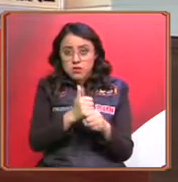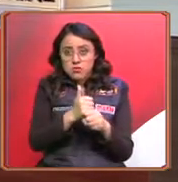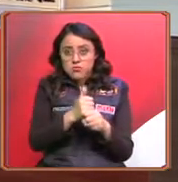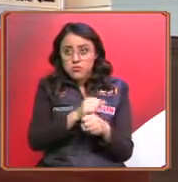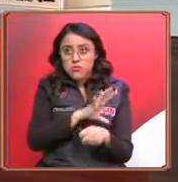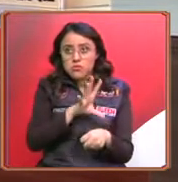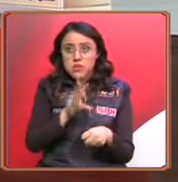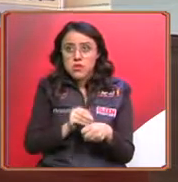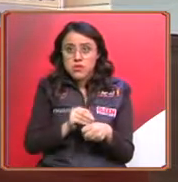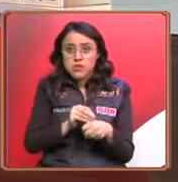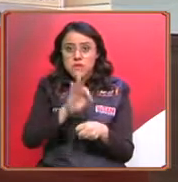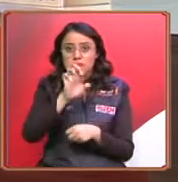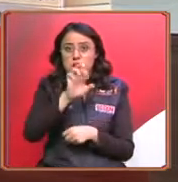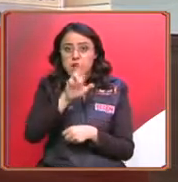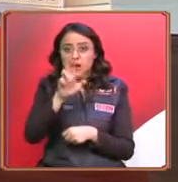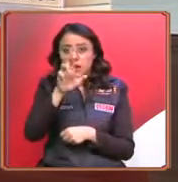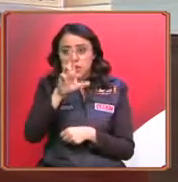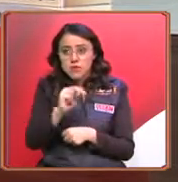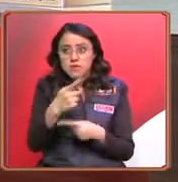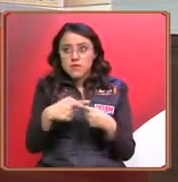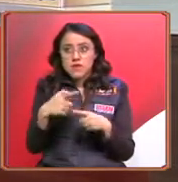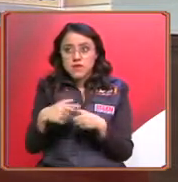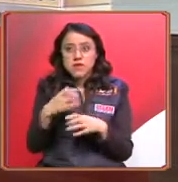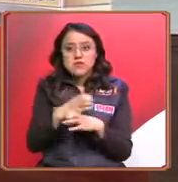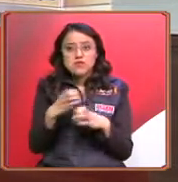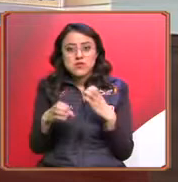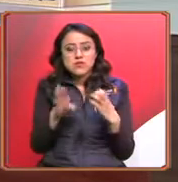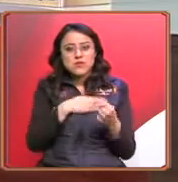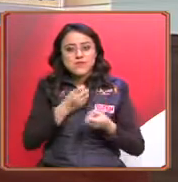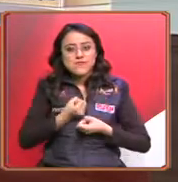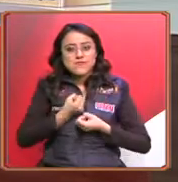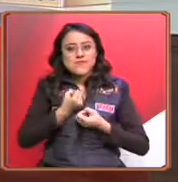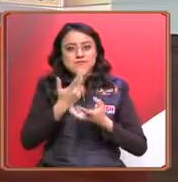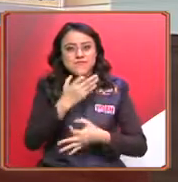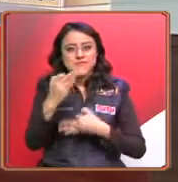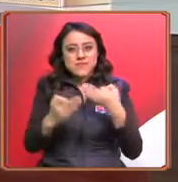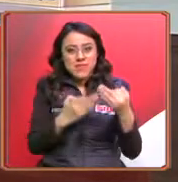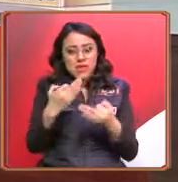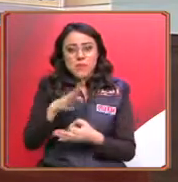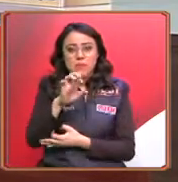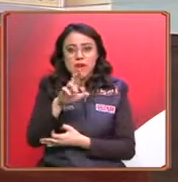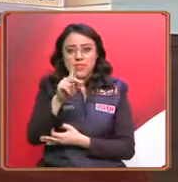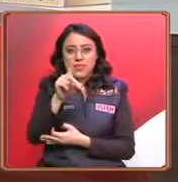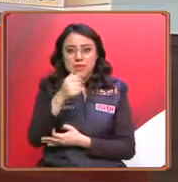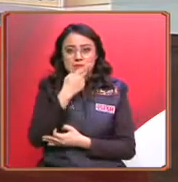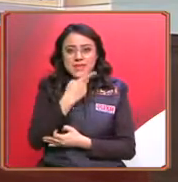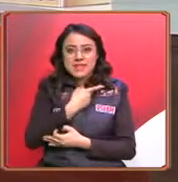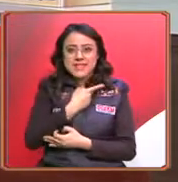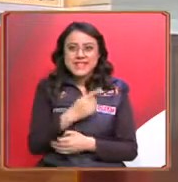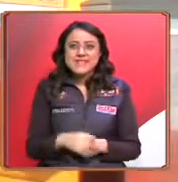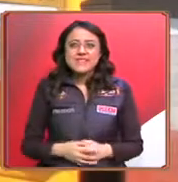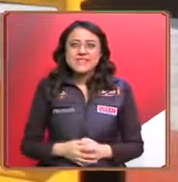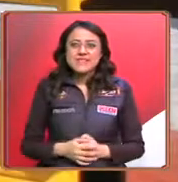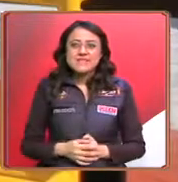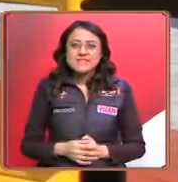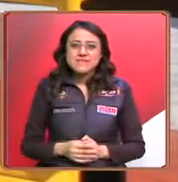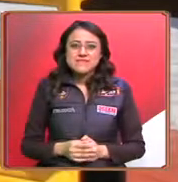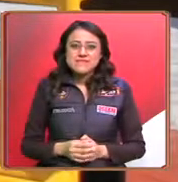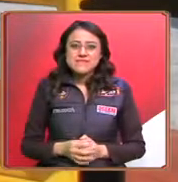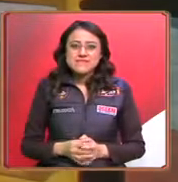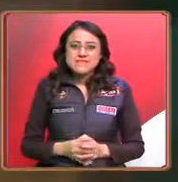Ferrero hace muestras de solidaridad con todo el mundo. Brenda Cervantes nos platica.